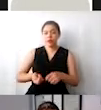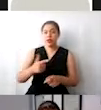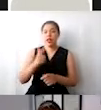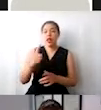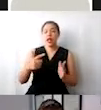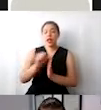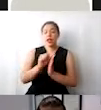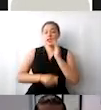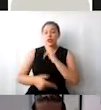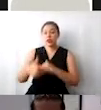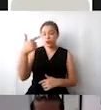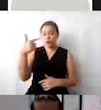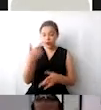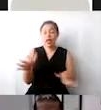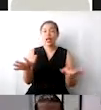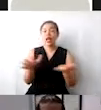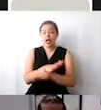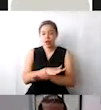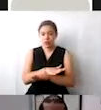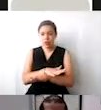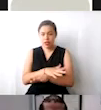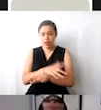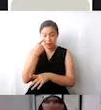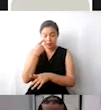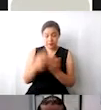artículo se reforma y nos dice,